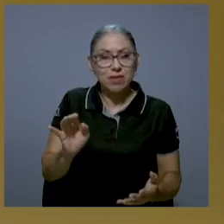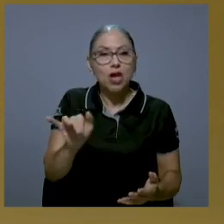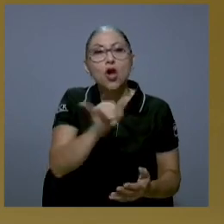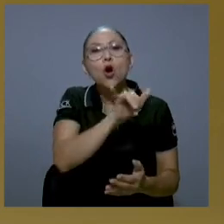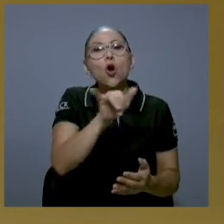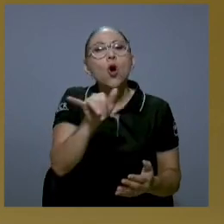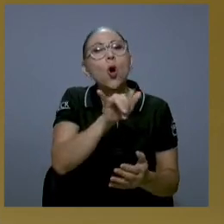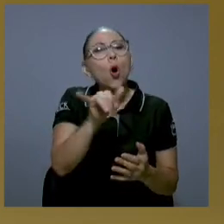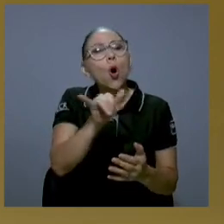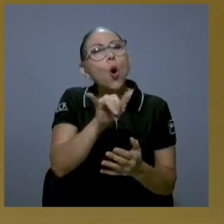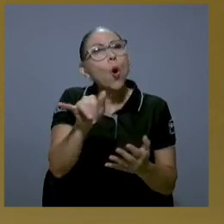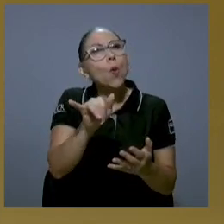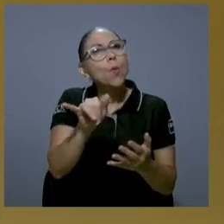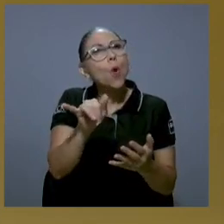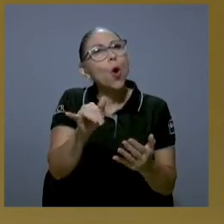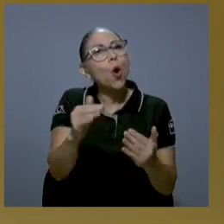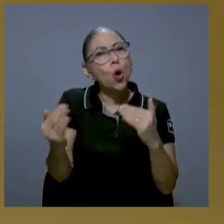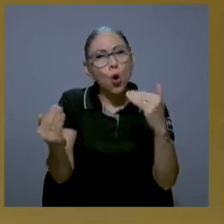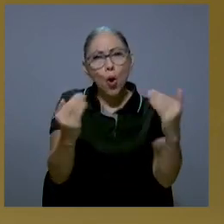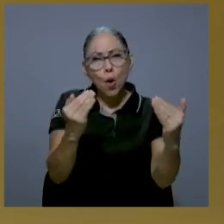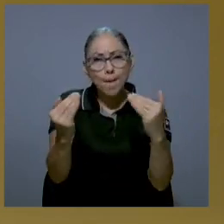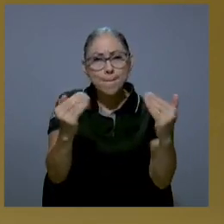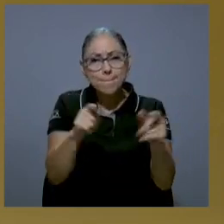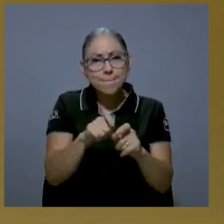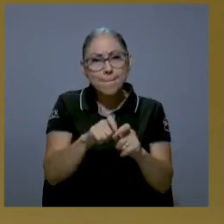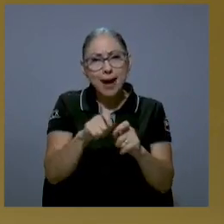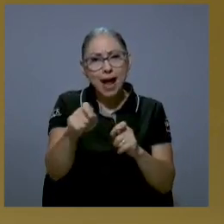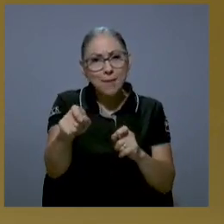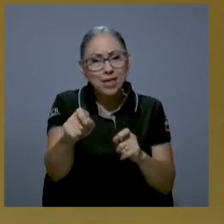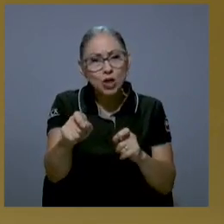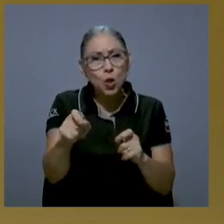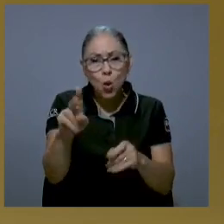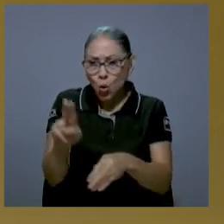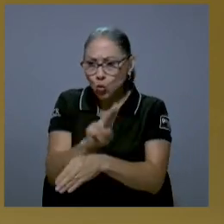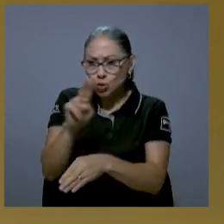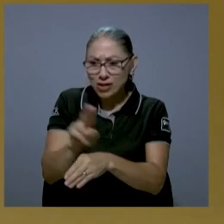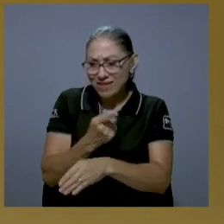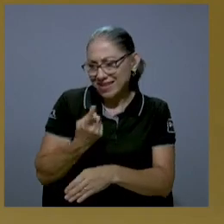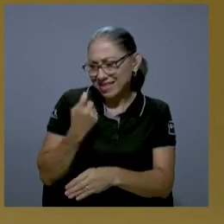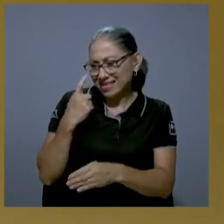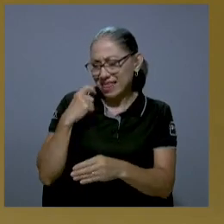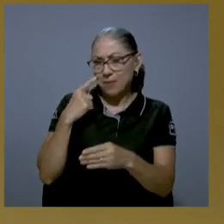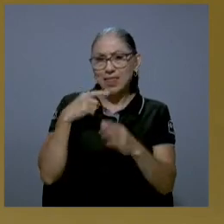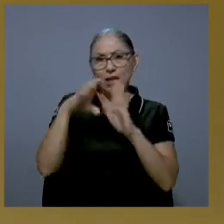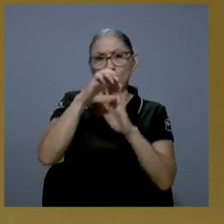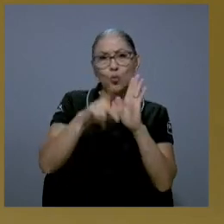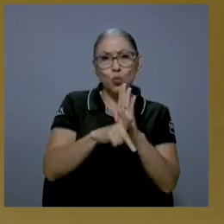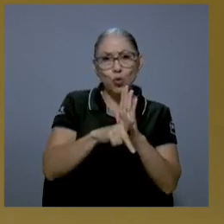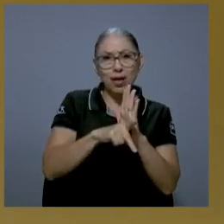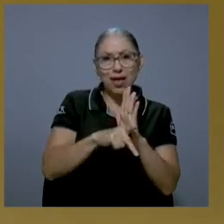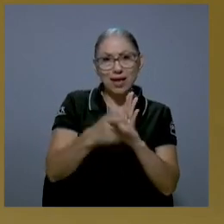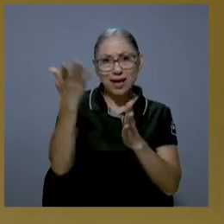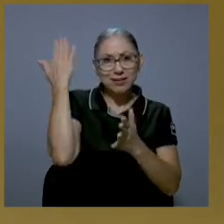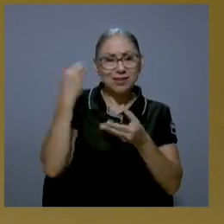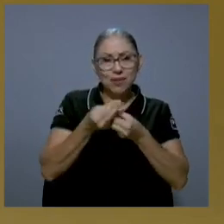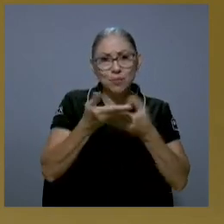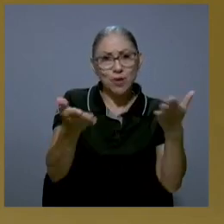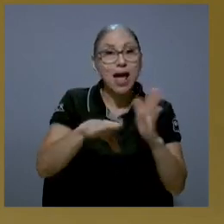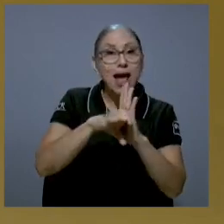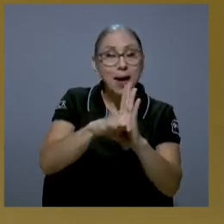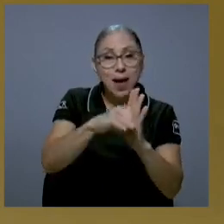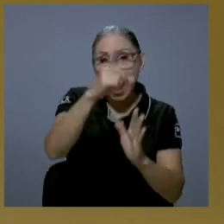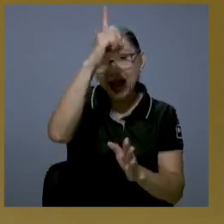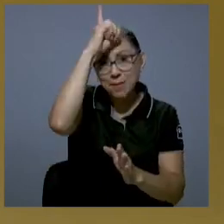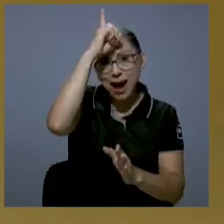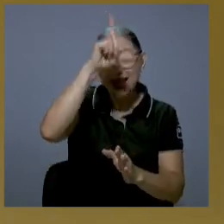parámetro las recientemente constituciones promulgadas como de Alemania, Italia, Francia. Sin embargo,